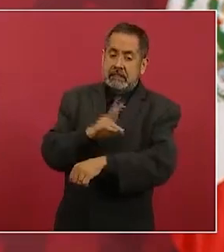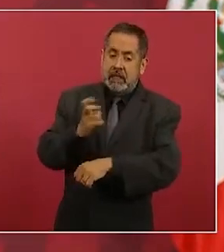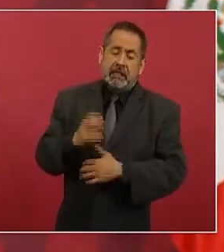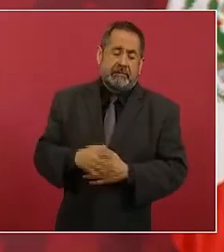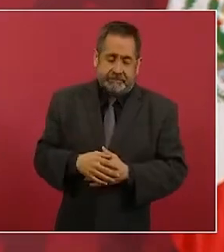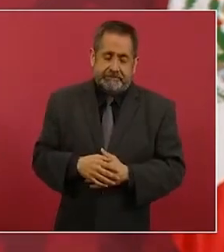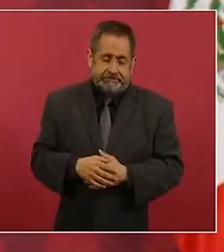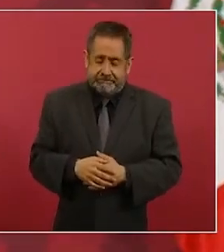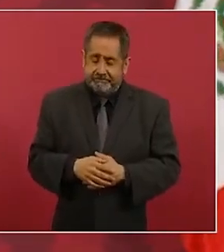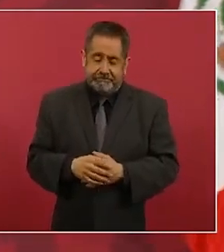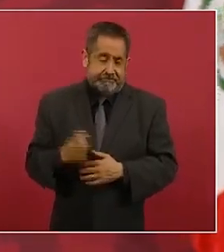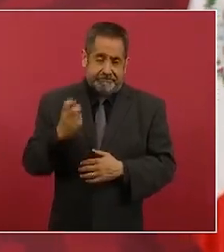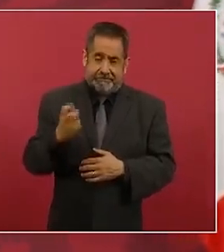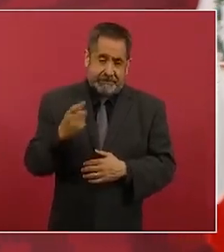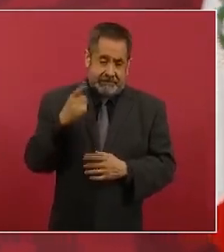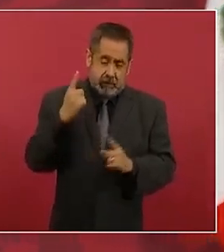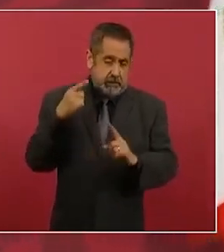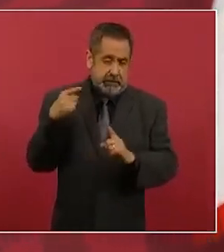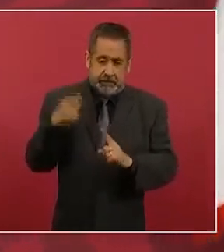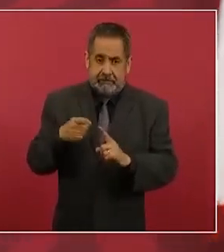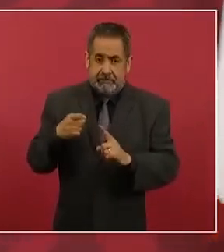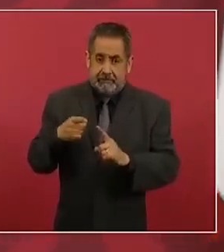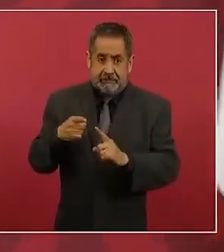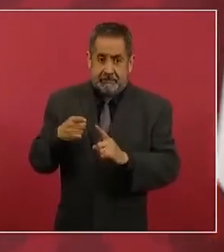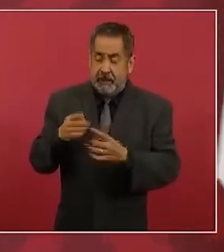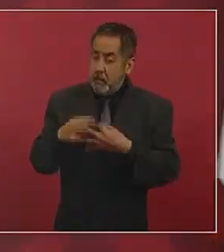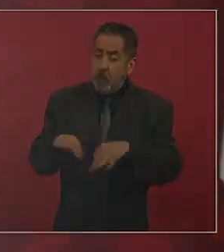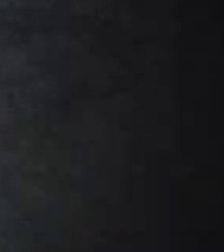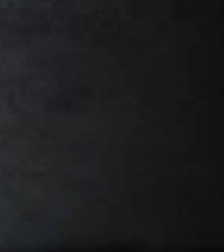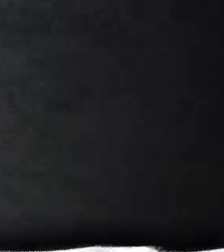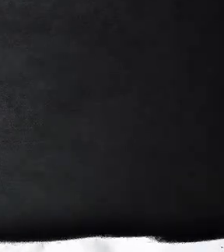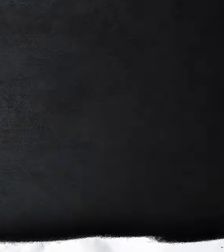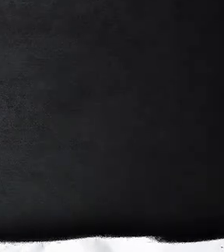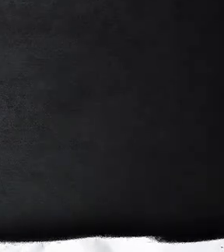sí es un asunto definitorio.